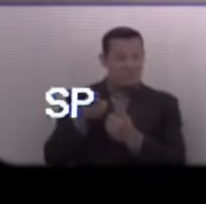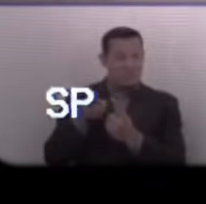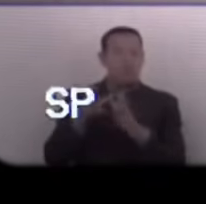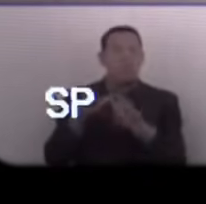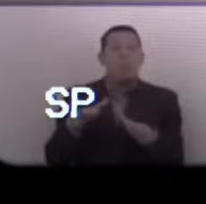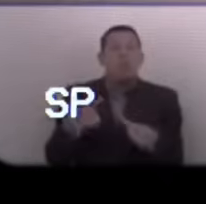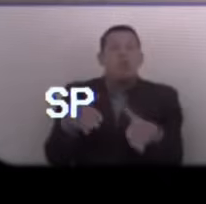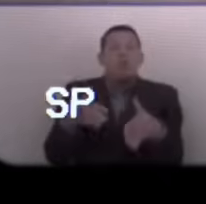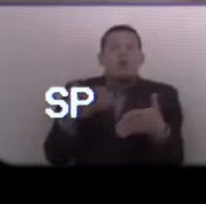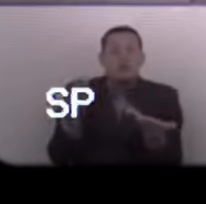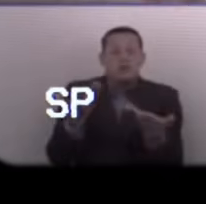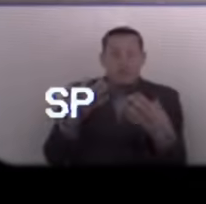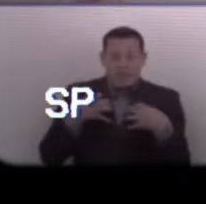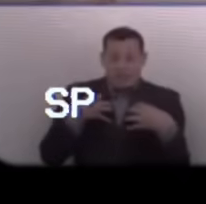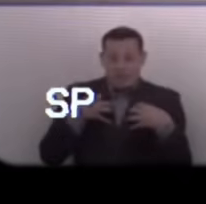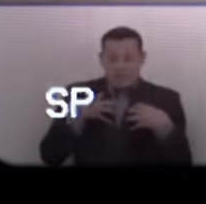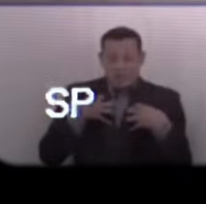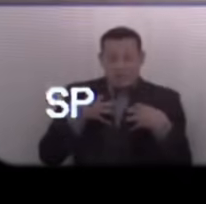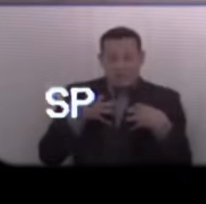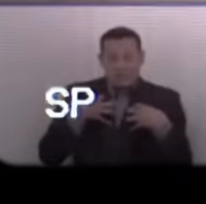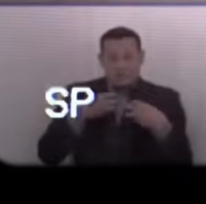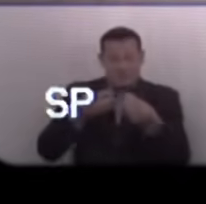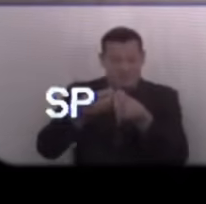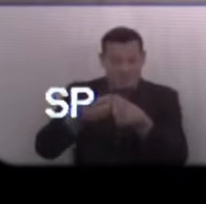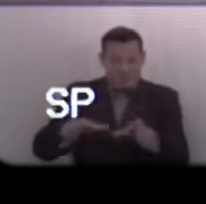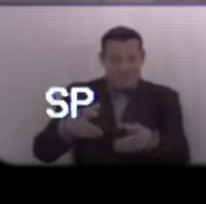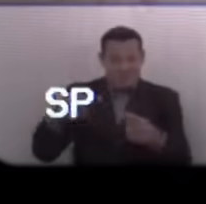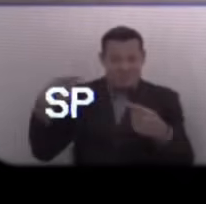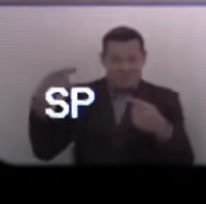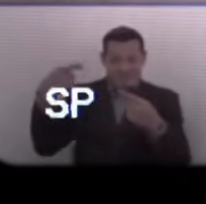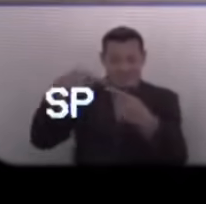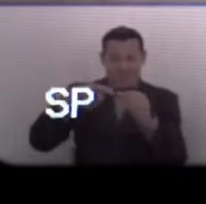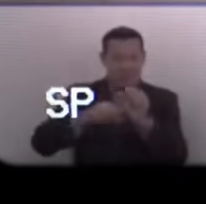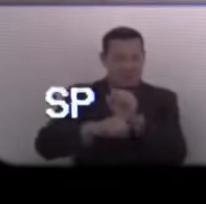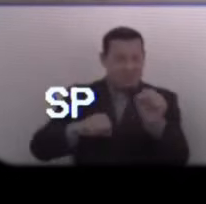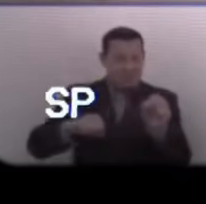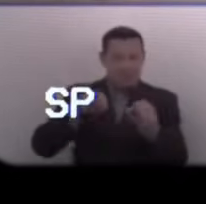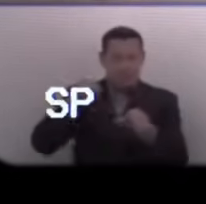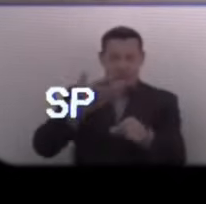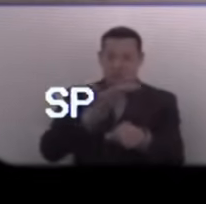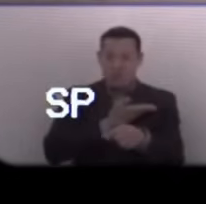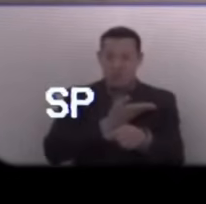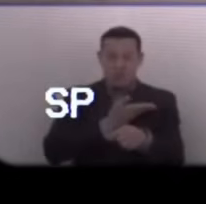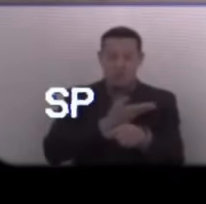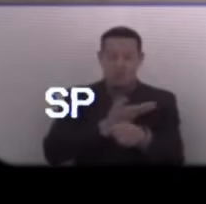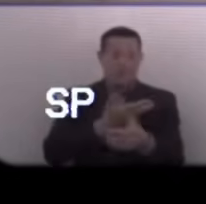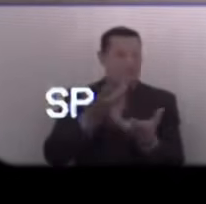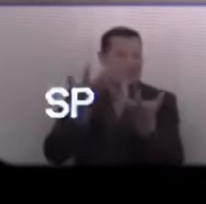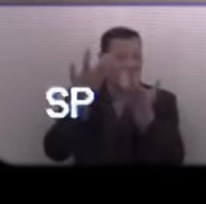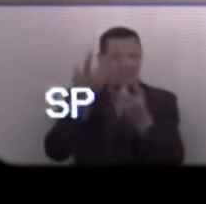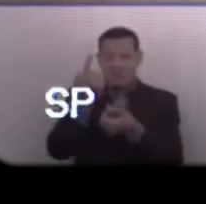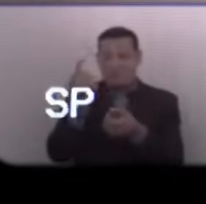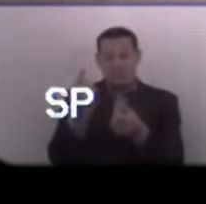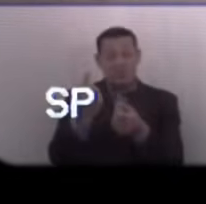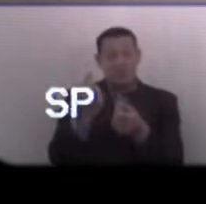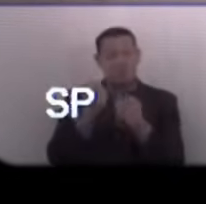¿Por qué? Porque las vidas que se habían perdido a través de los ataques terroristas eran mucho más